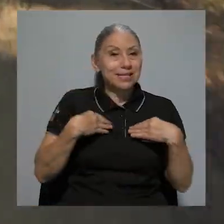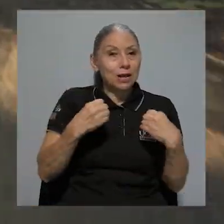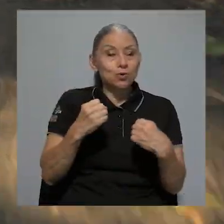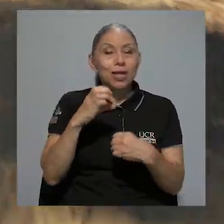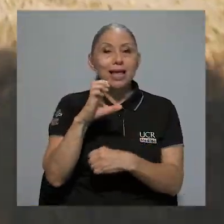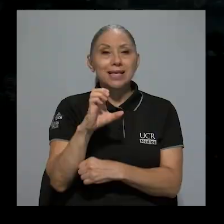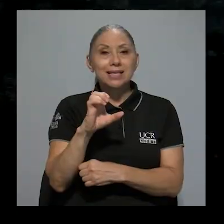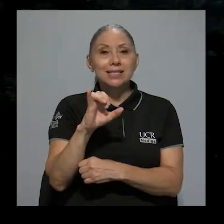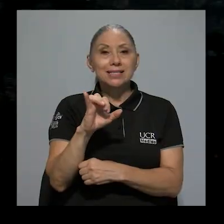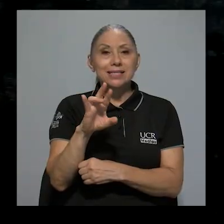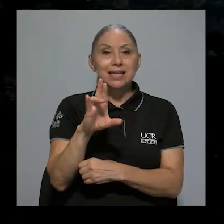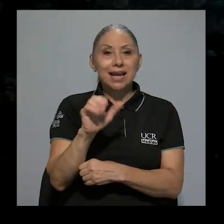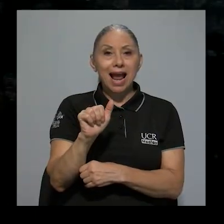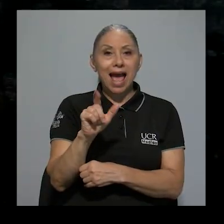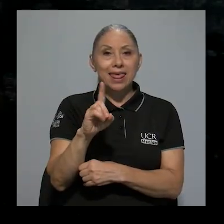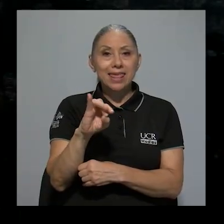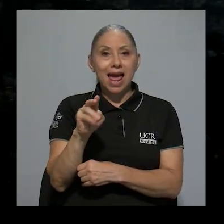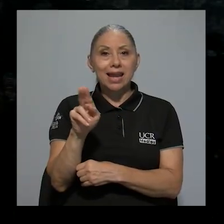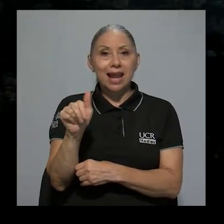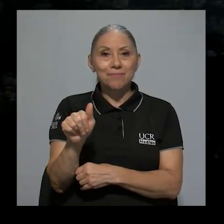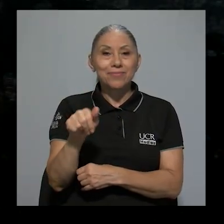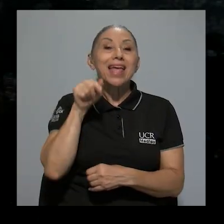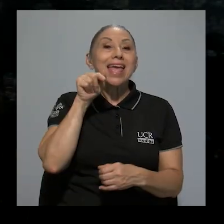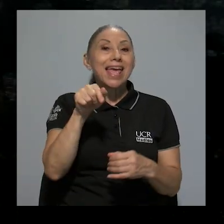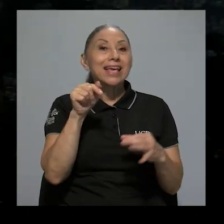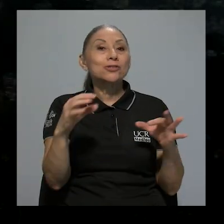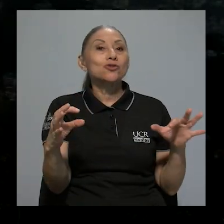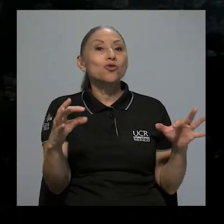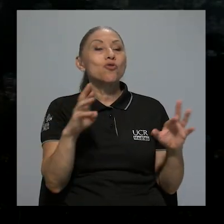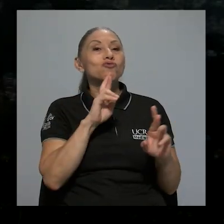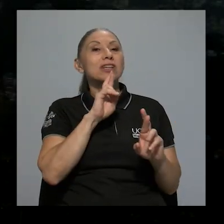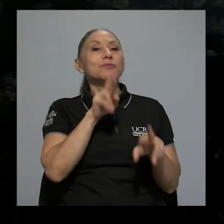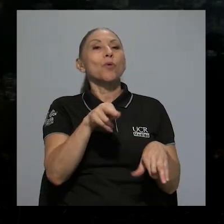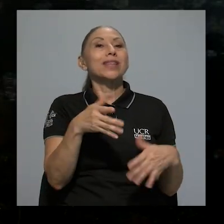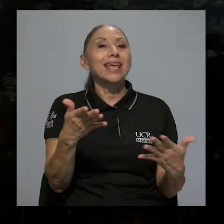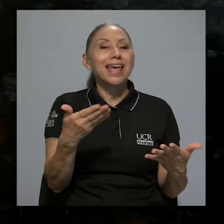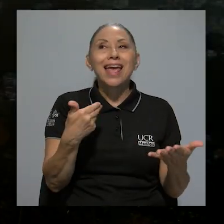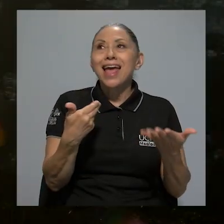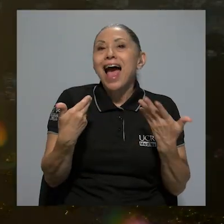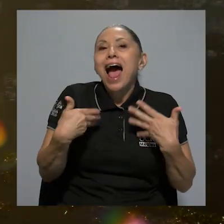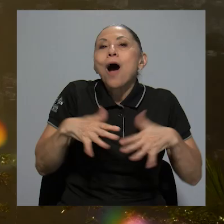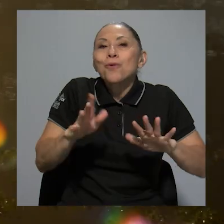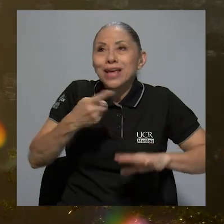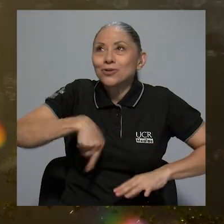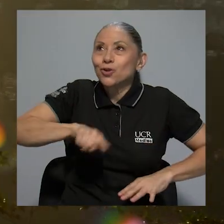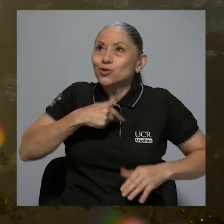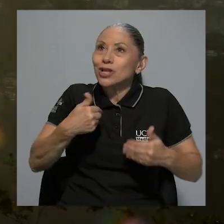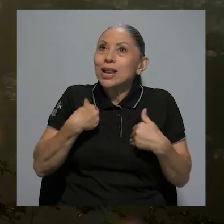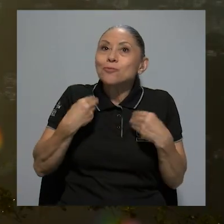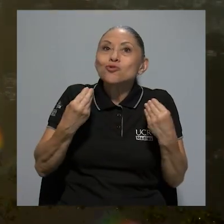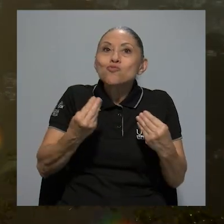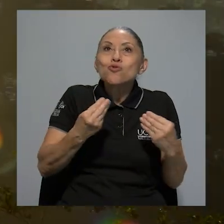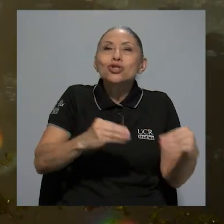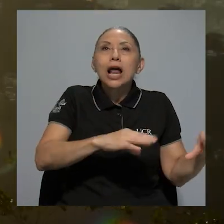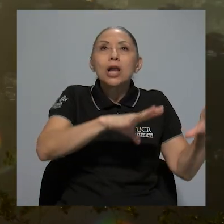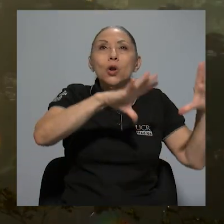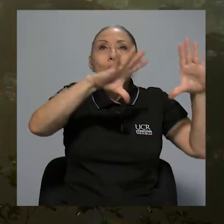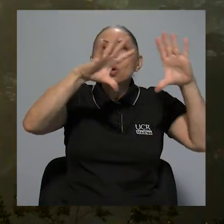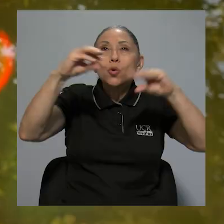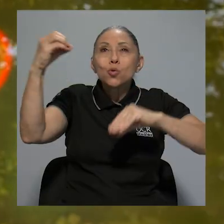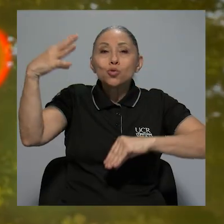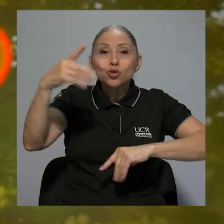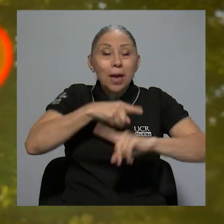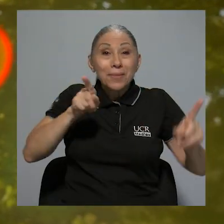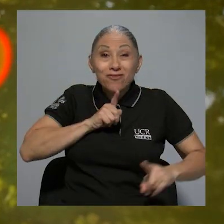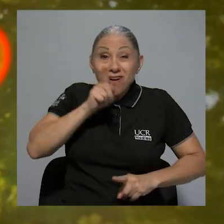circadiana. Y esto responde mucho a lo que le decía de la paradoja, que aunque tenemos mucha luz, no necesariamente pasamos